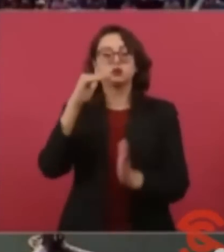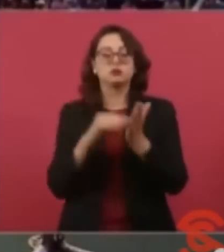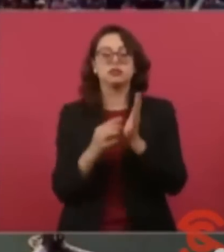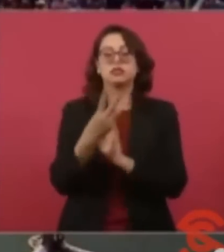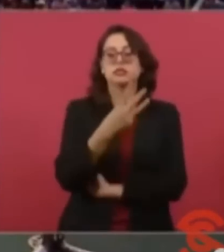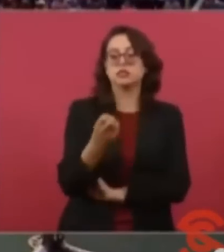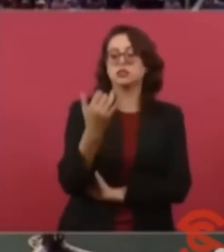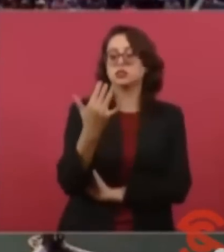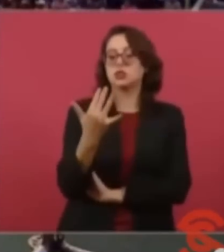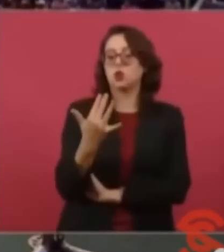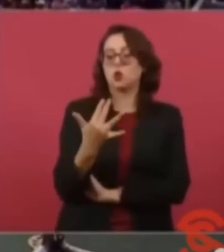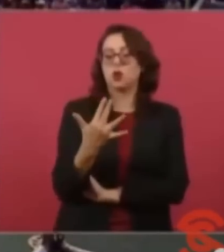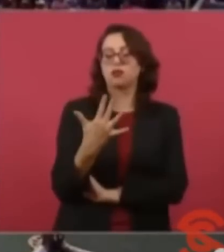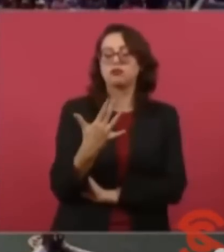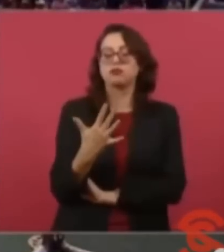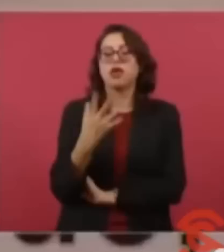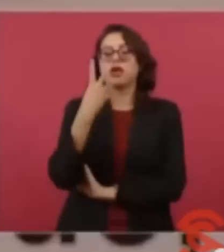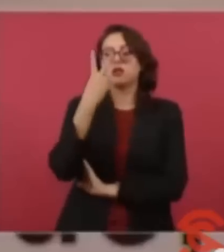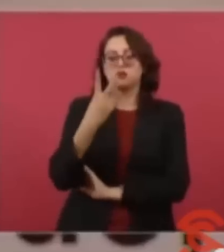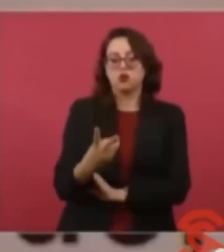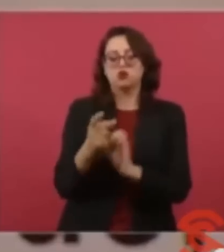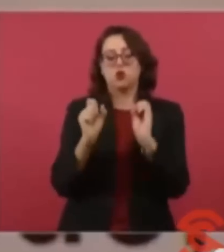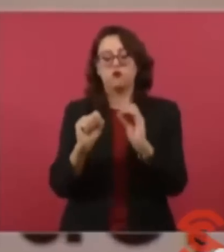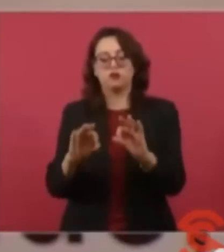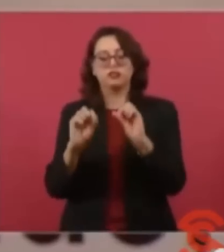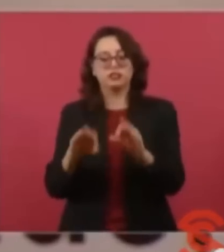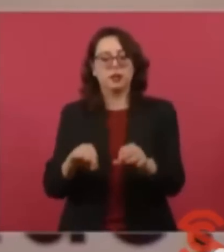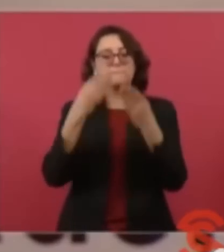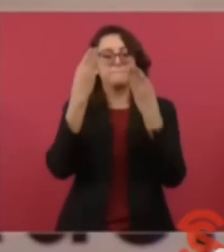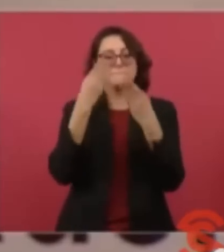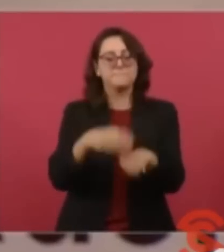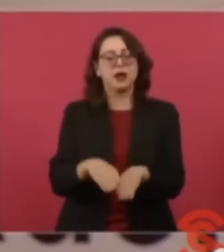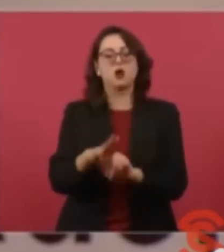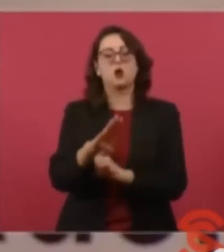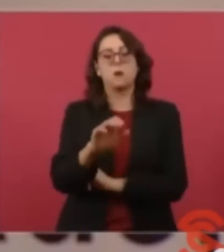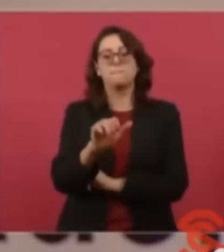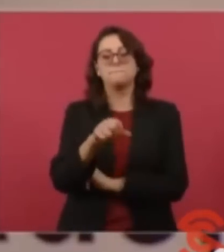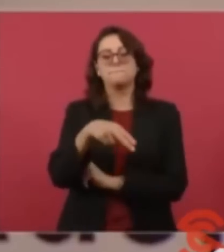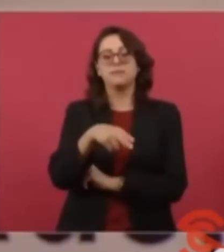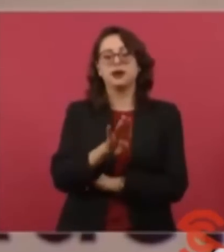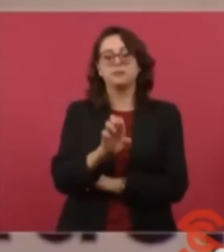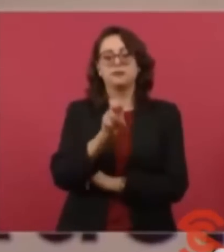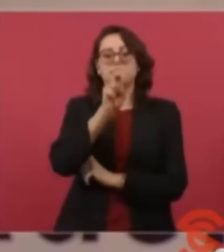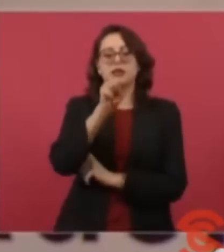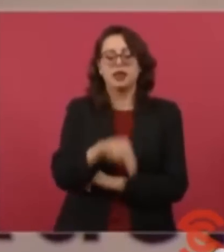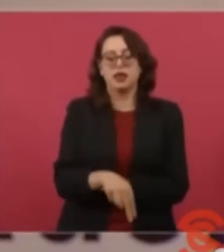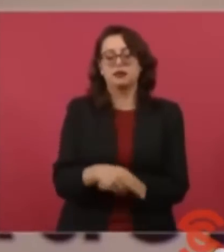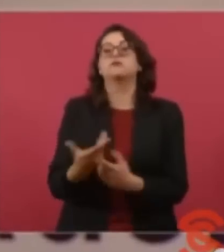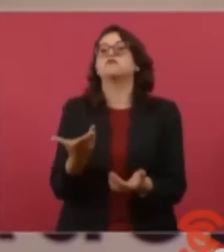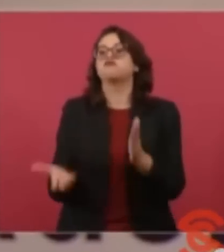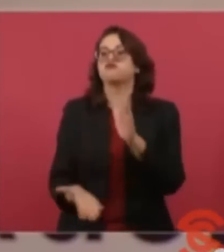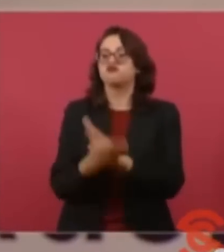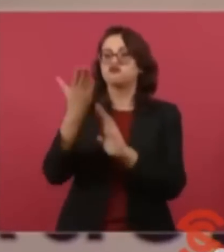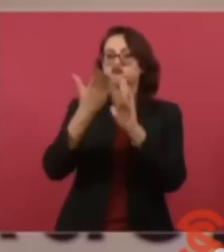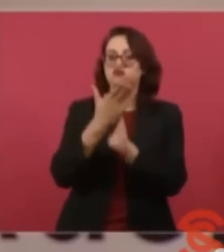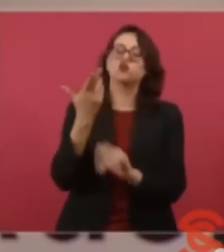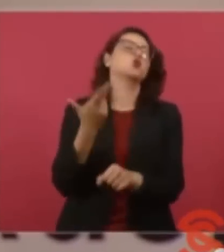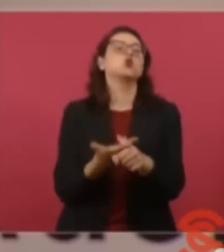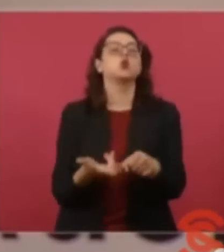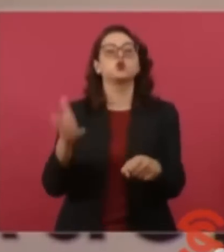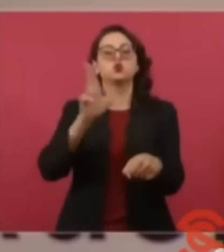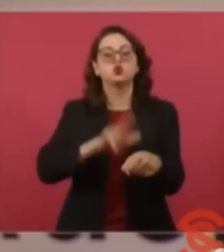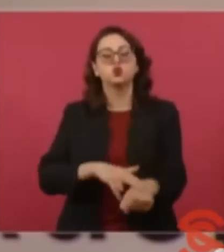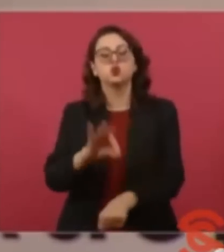2.352 sucursales del Banco del Bienestar, en la edificación de hospitales, en la distribución y aplicación